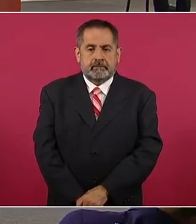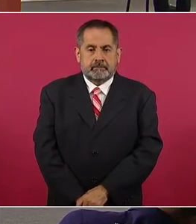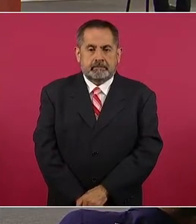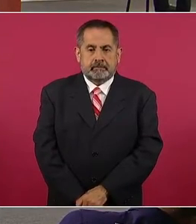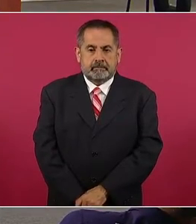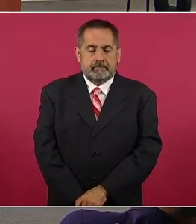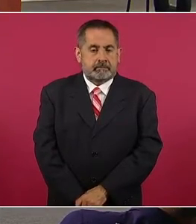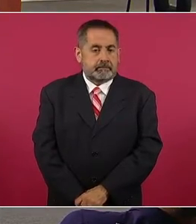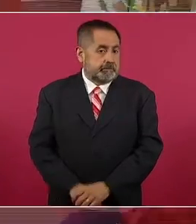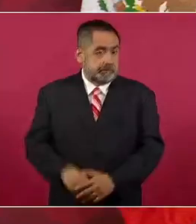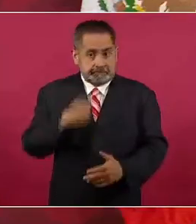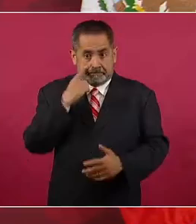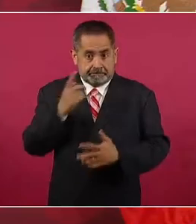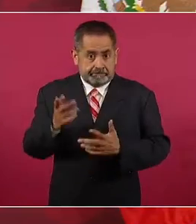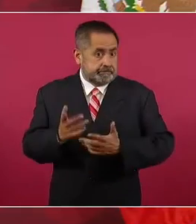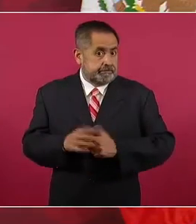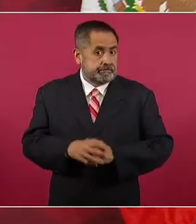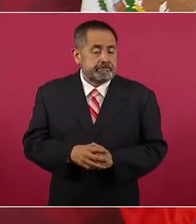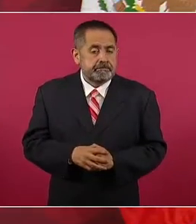porque ya